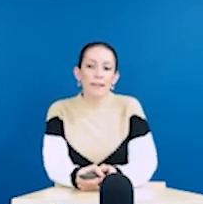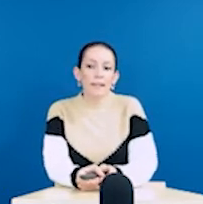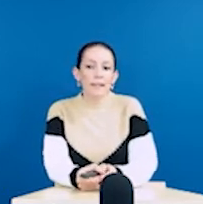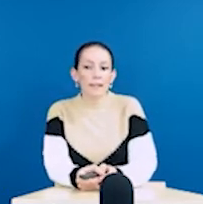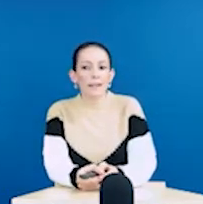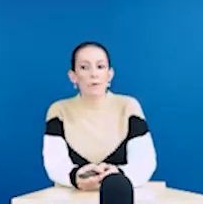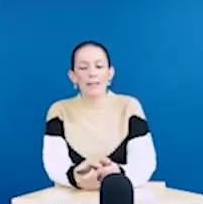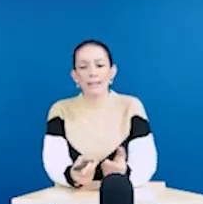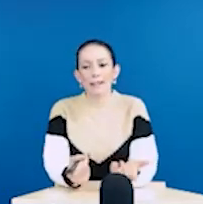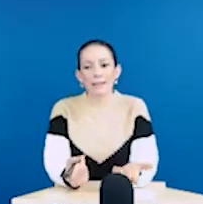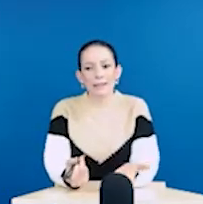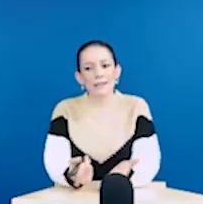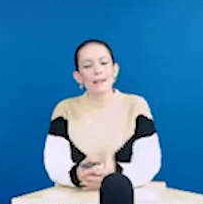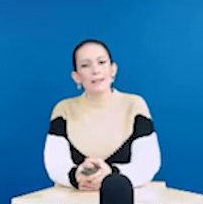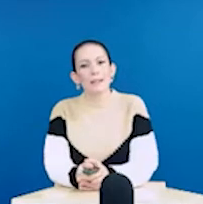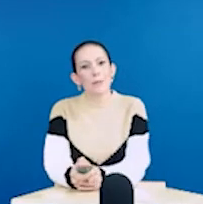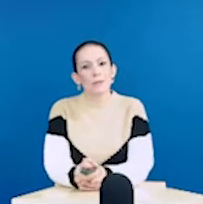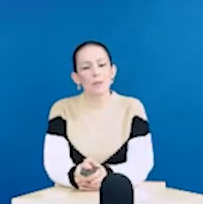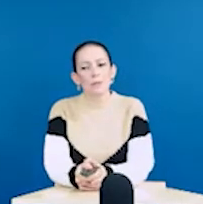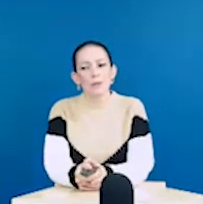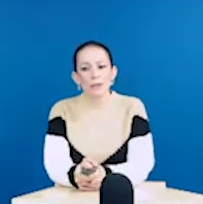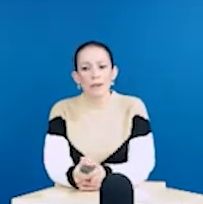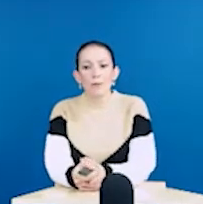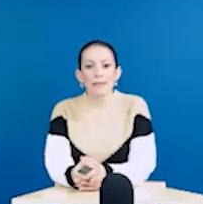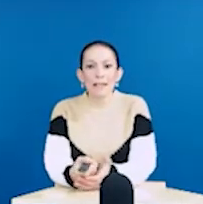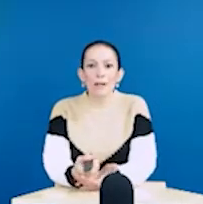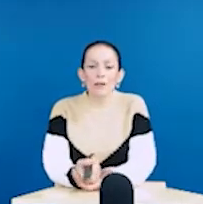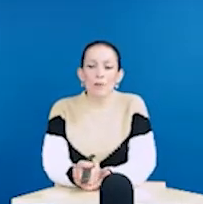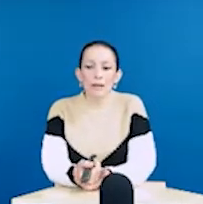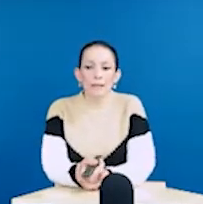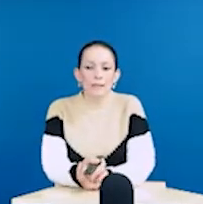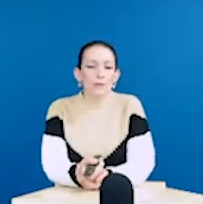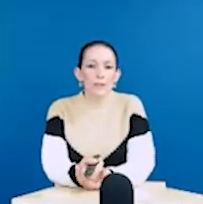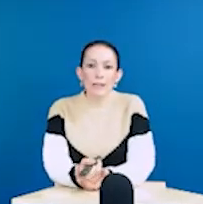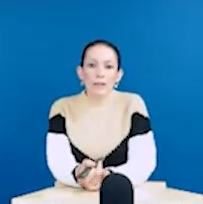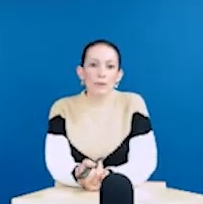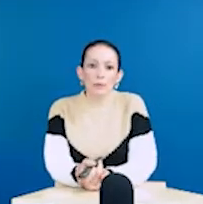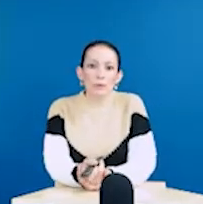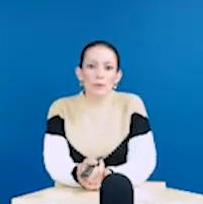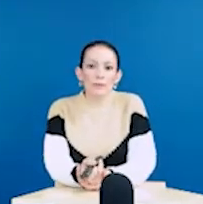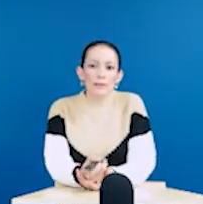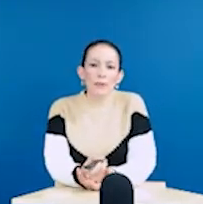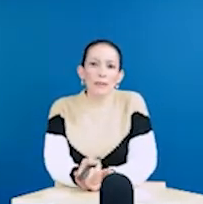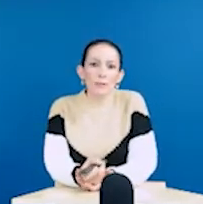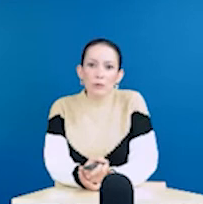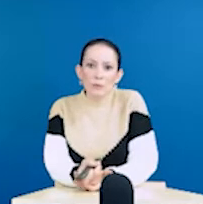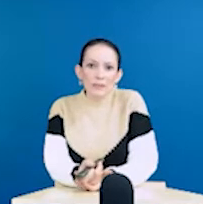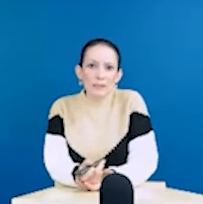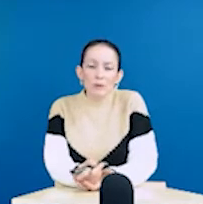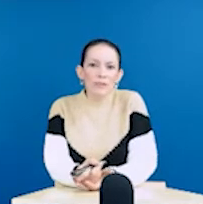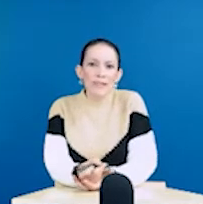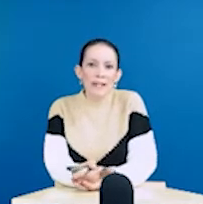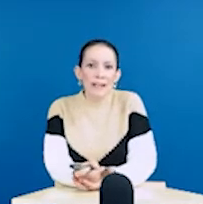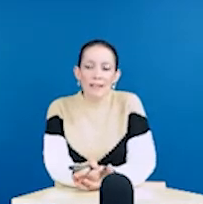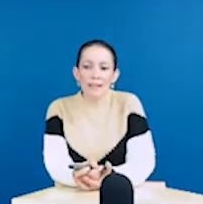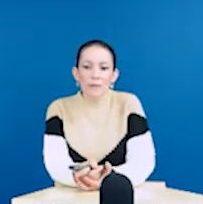entiendan cuál es la característica de ese dolor, cuál es la localización. Nosotros, simplemente nuestros